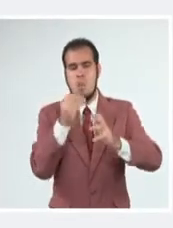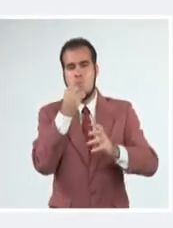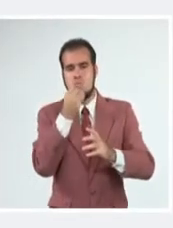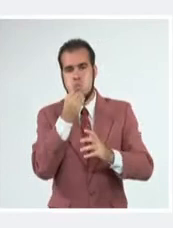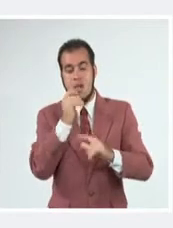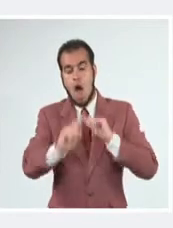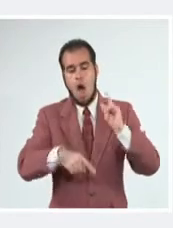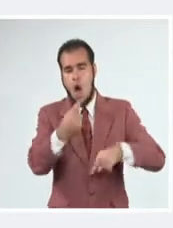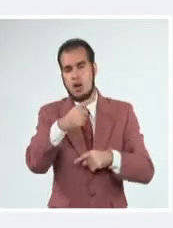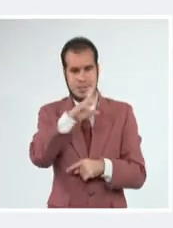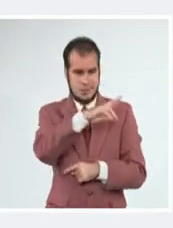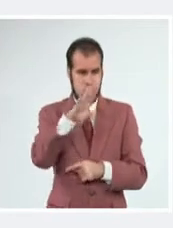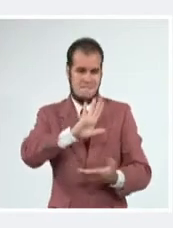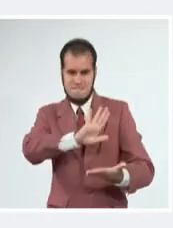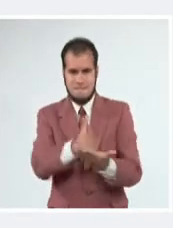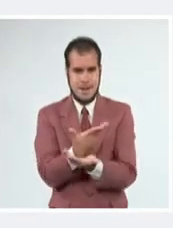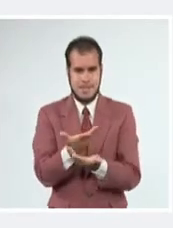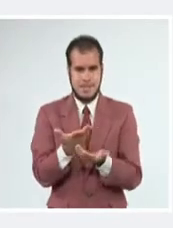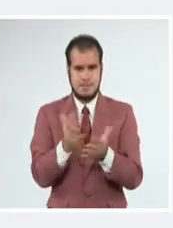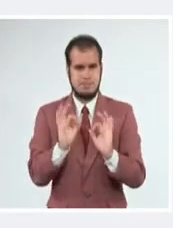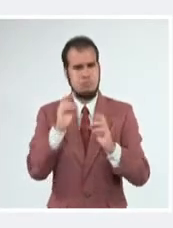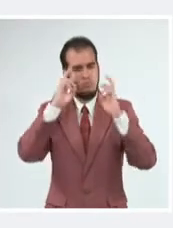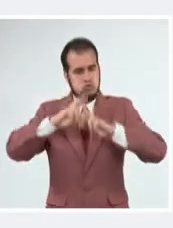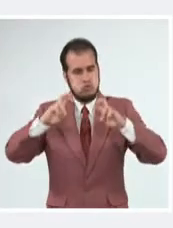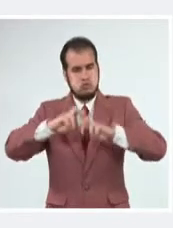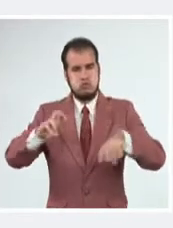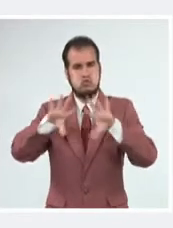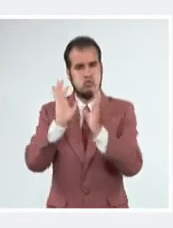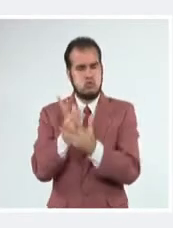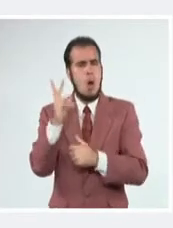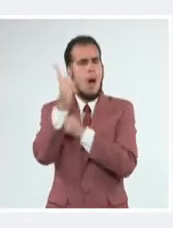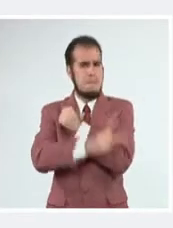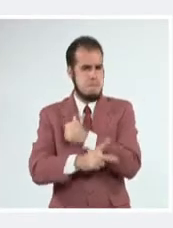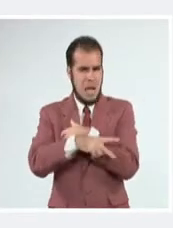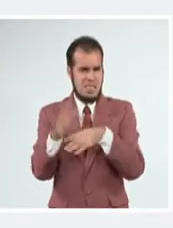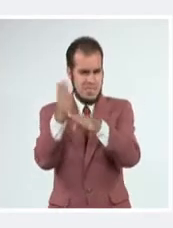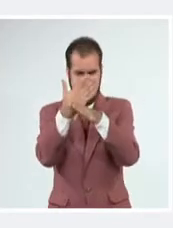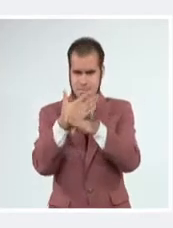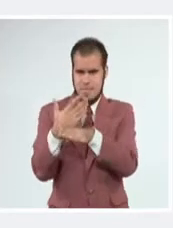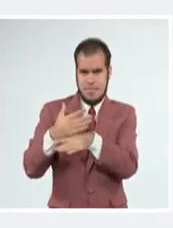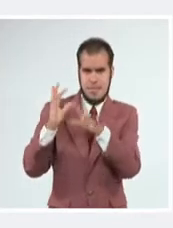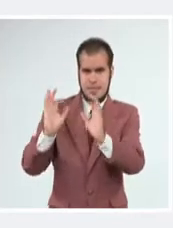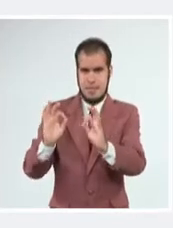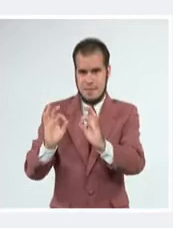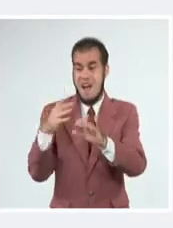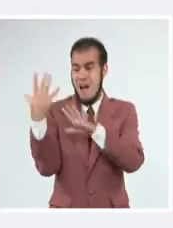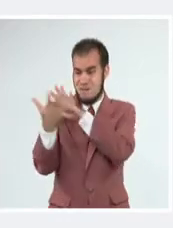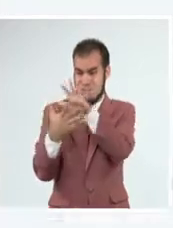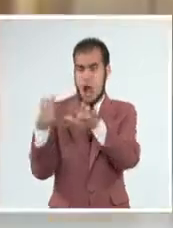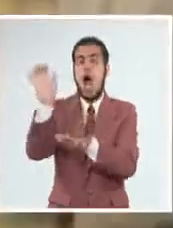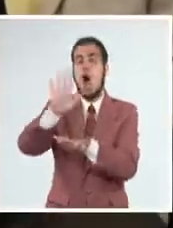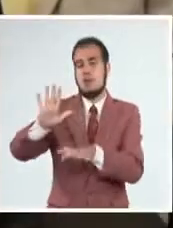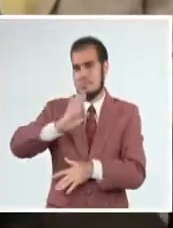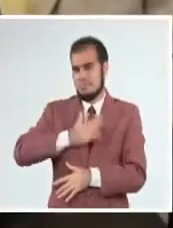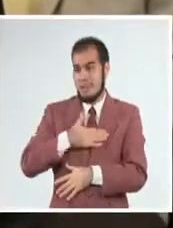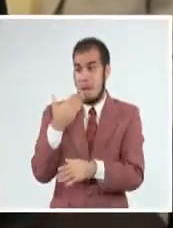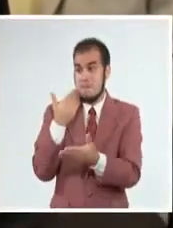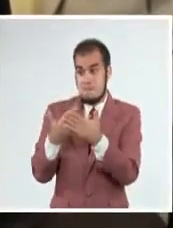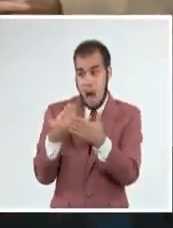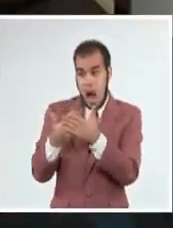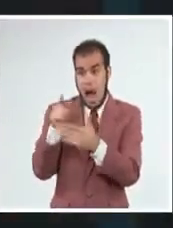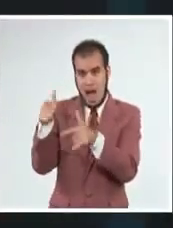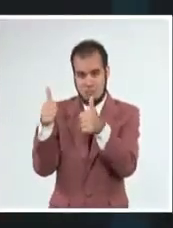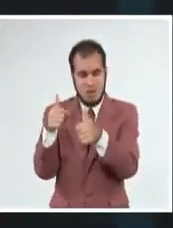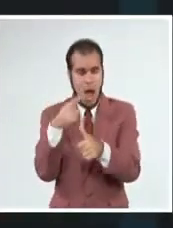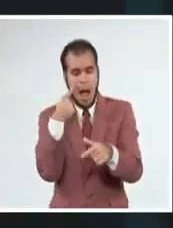revolución a partir de estudios realizados en Rumanía, Yugoslavia y otros países de Europa Occidental. Estoy aquí con mi